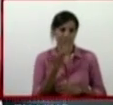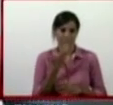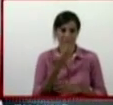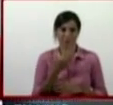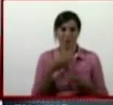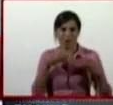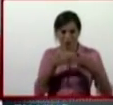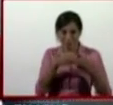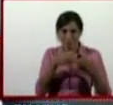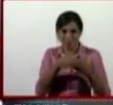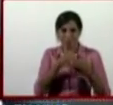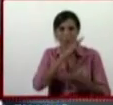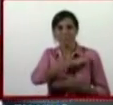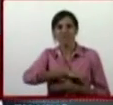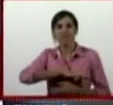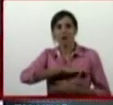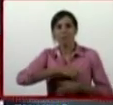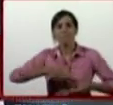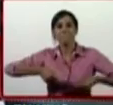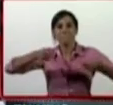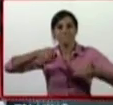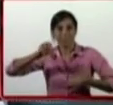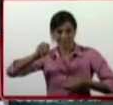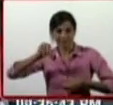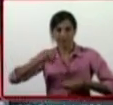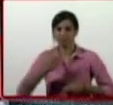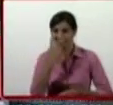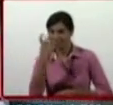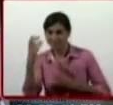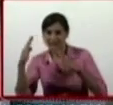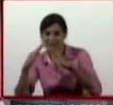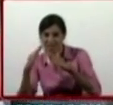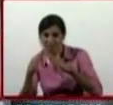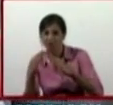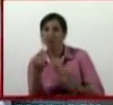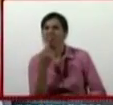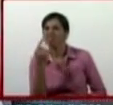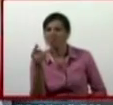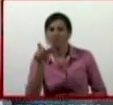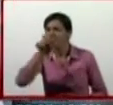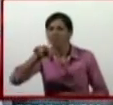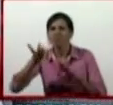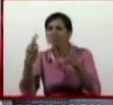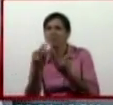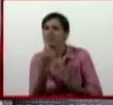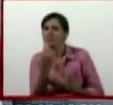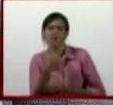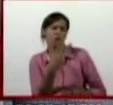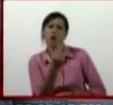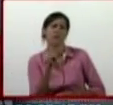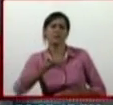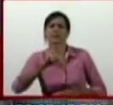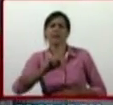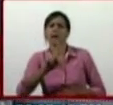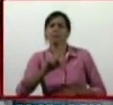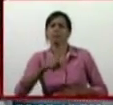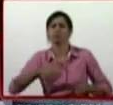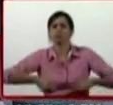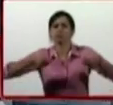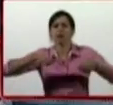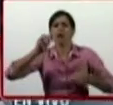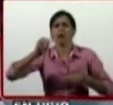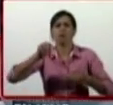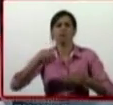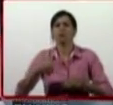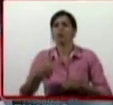la misión Mercal, este piloto que estamos haciendo, le han dicho no. Nosotros vamos a comprar a la